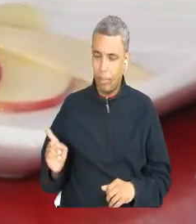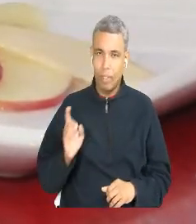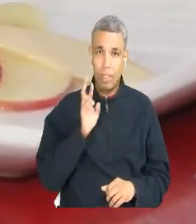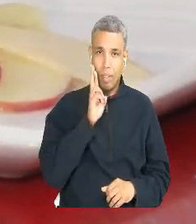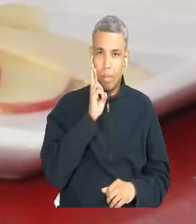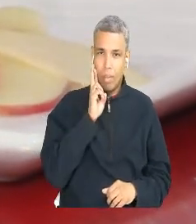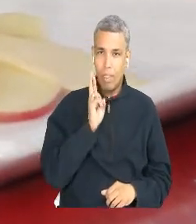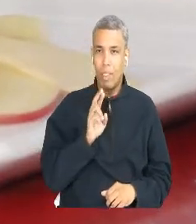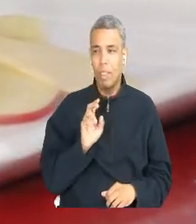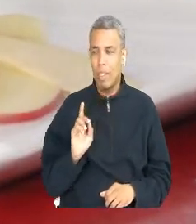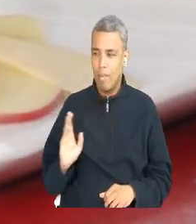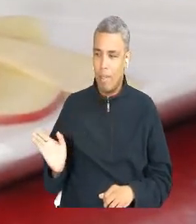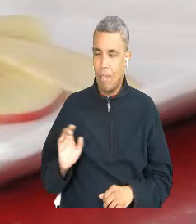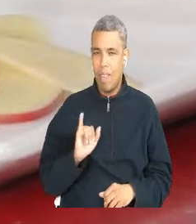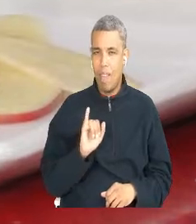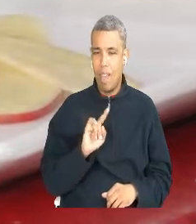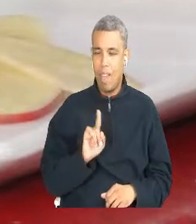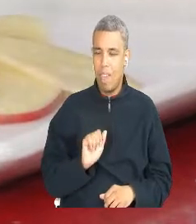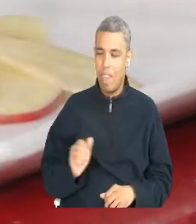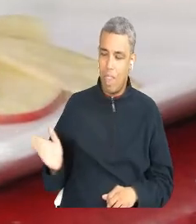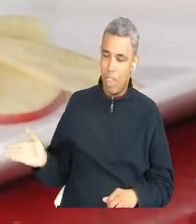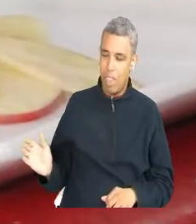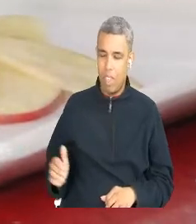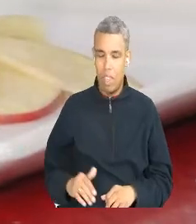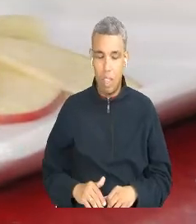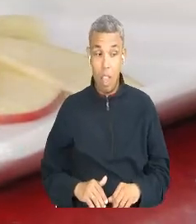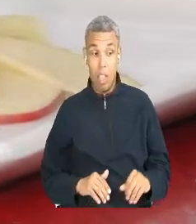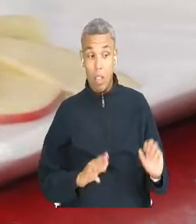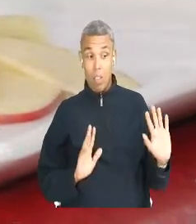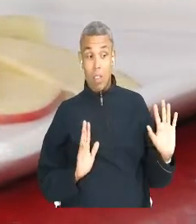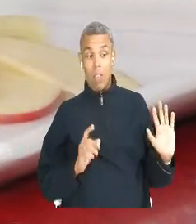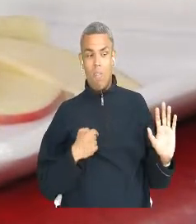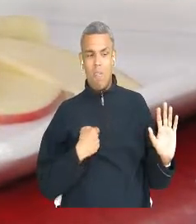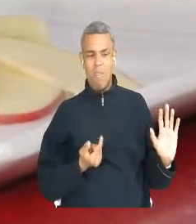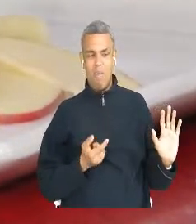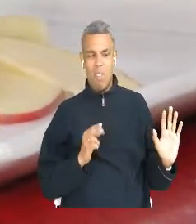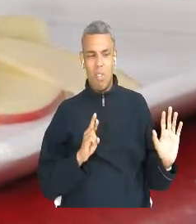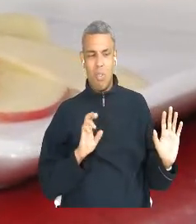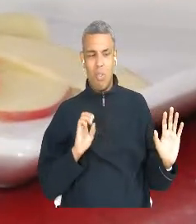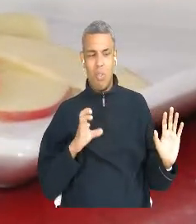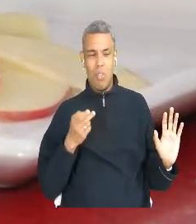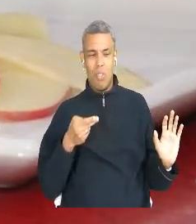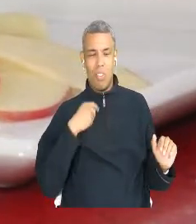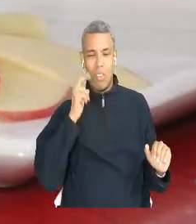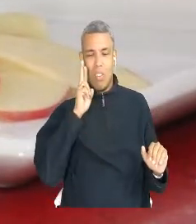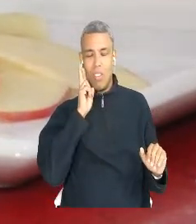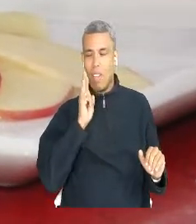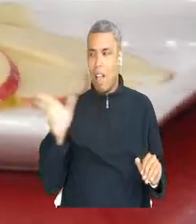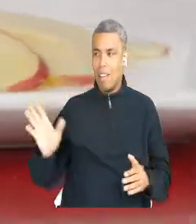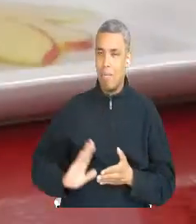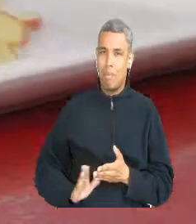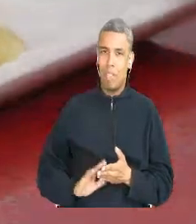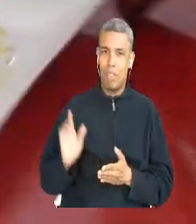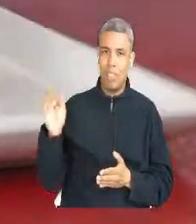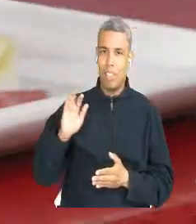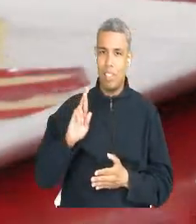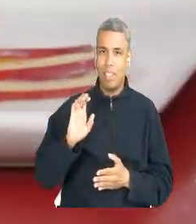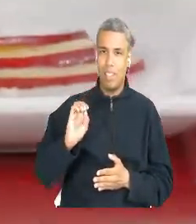Rochi, perdón. Bueno, sí, de Isa, porque allá hay que guardarle. Yo acá voy a ya aderezar. Aquí ya está